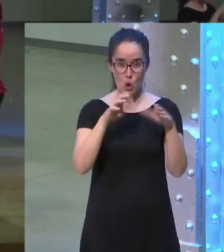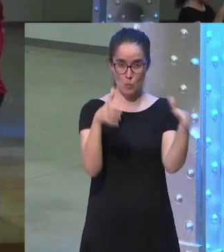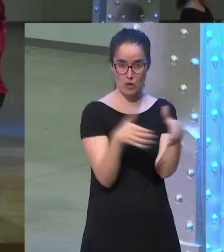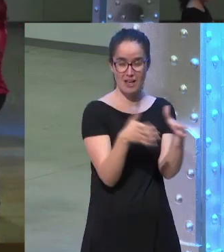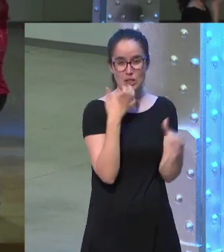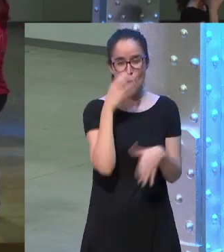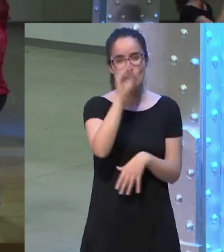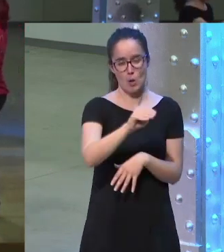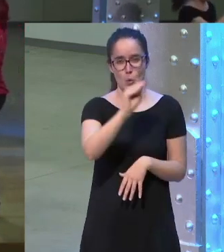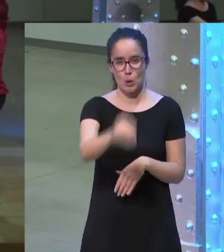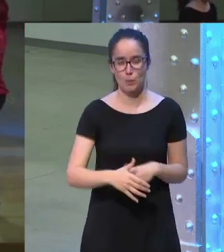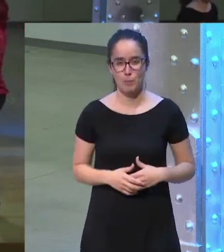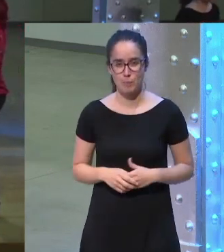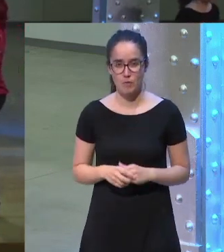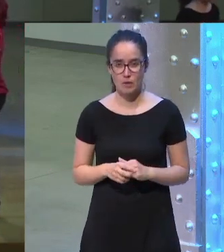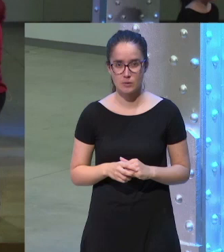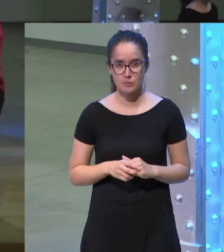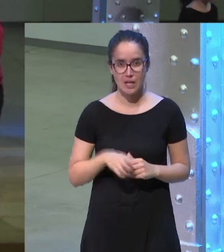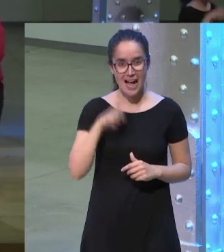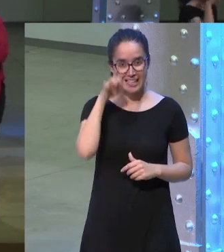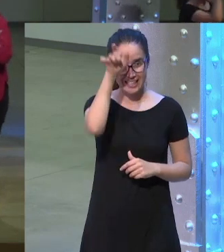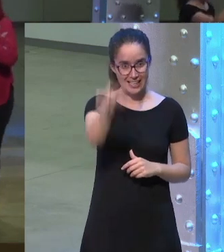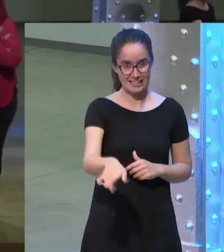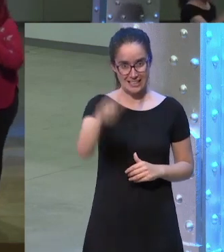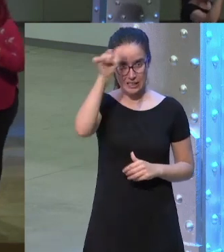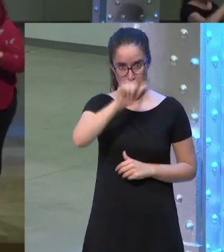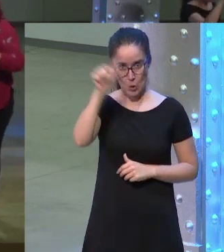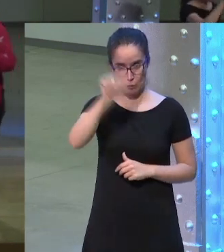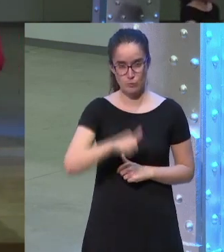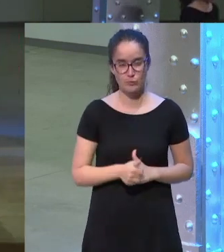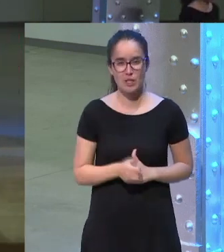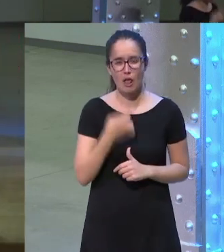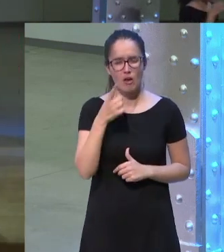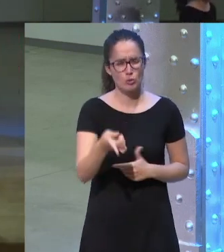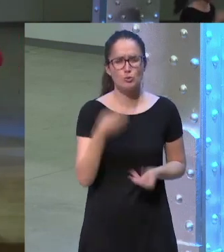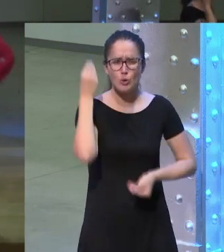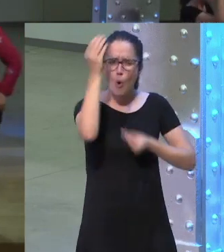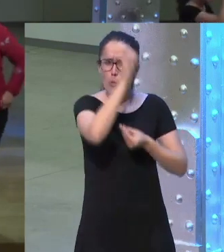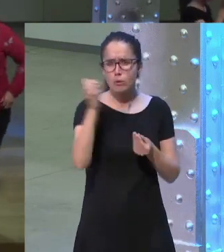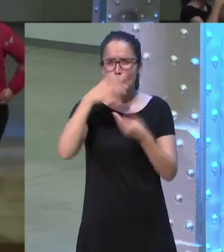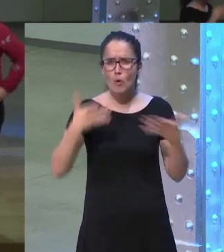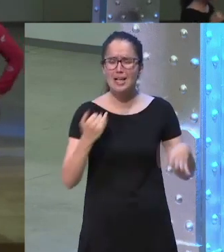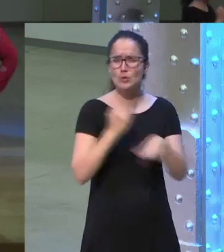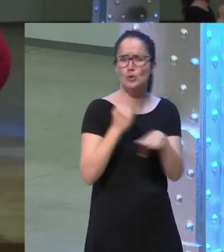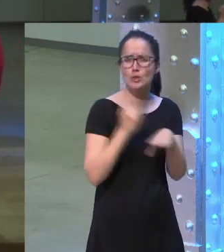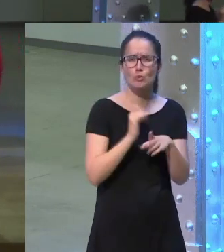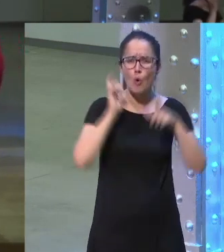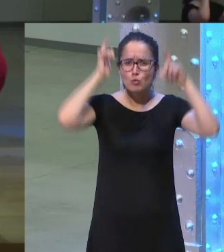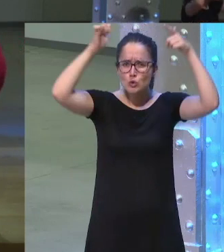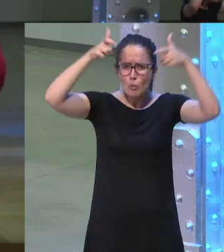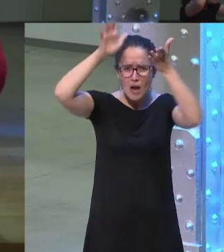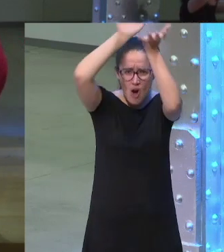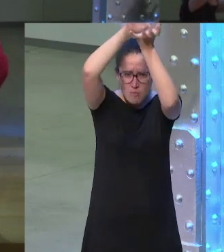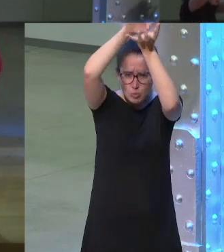Ocurre que si yo le pregunto a este chico, le digo, oye, ¿qué piensan en tu instituto de llevar un sombrero